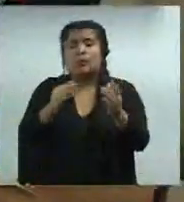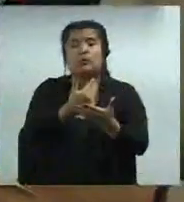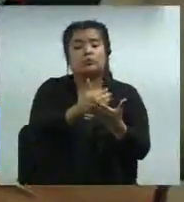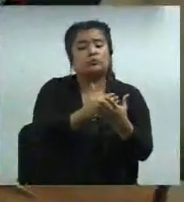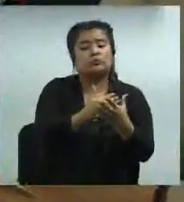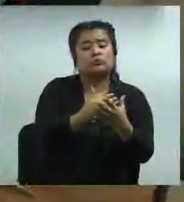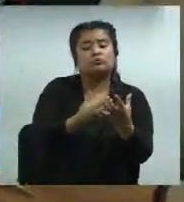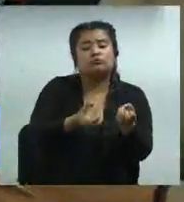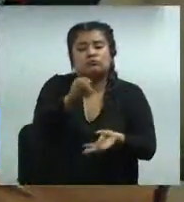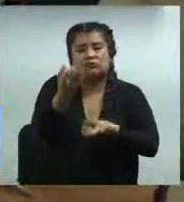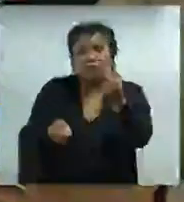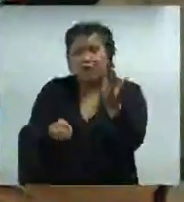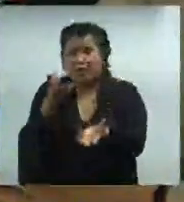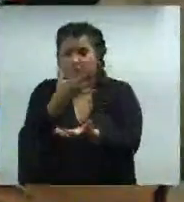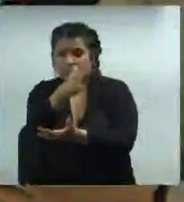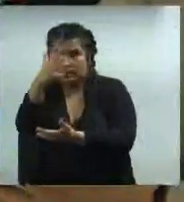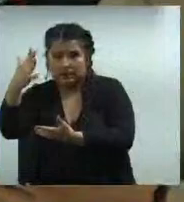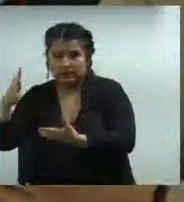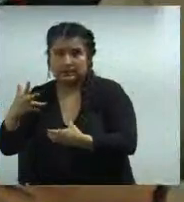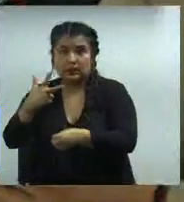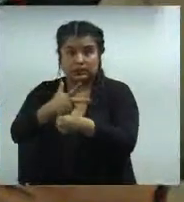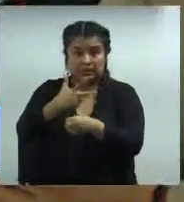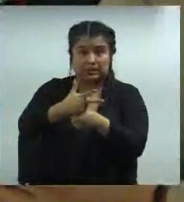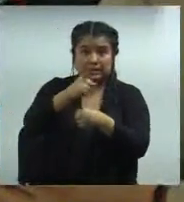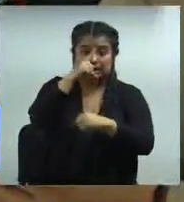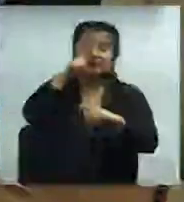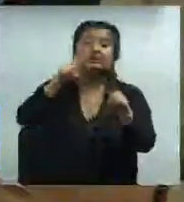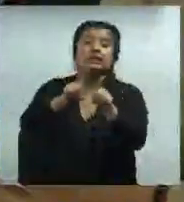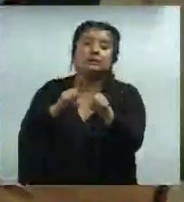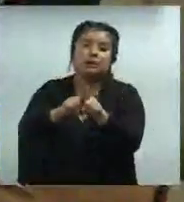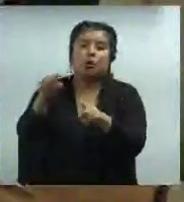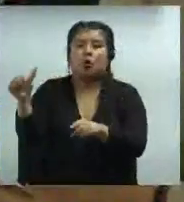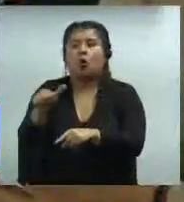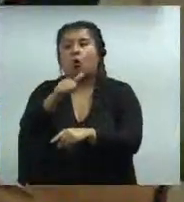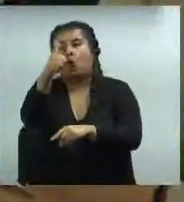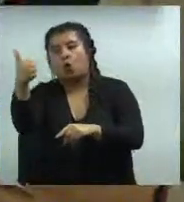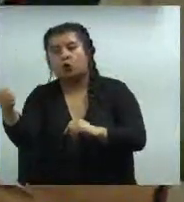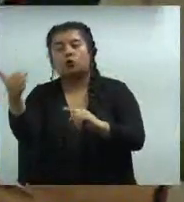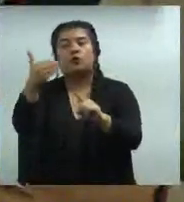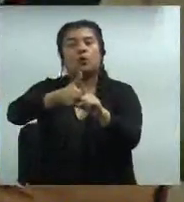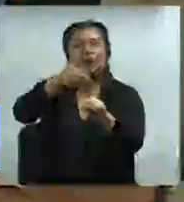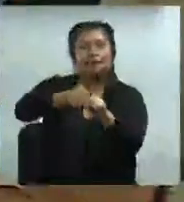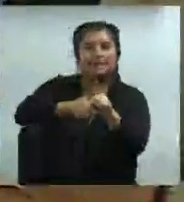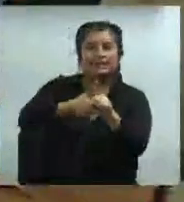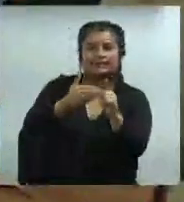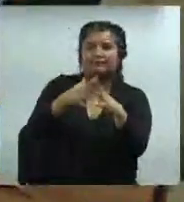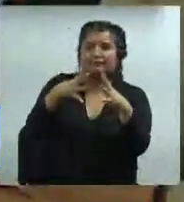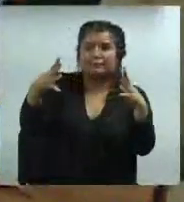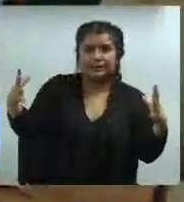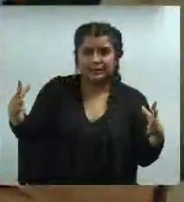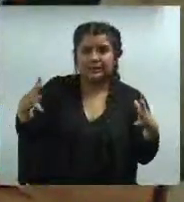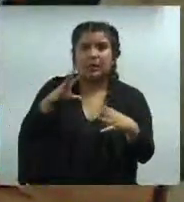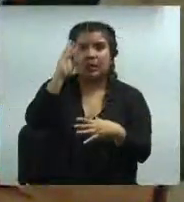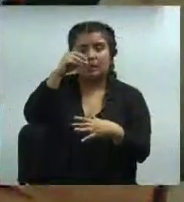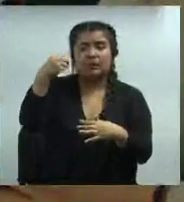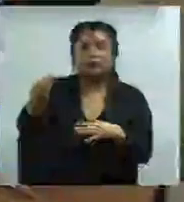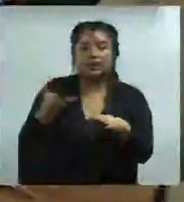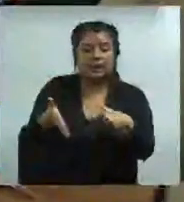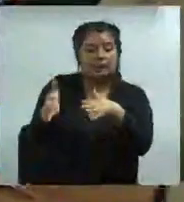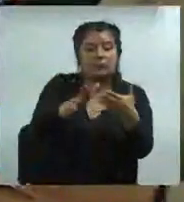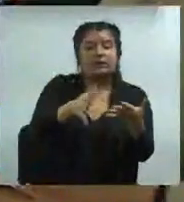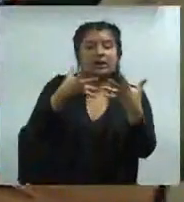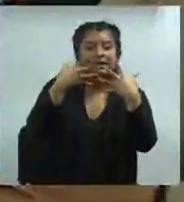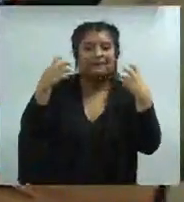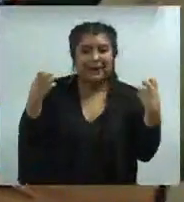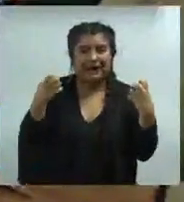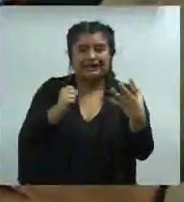ese el problema que nosotros abordamos con los incendios. Hay otros problemas graves porque ahí se ve afectada la fauna, la flora,